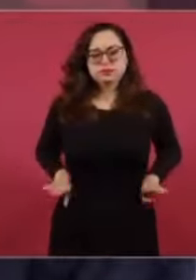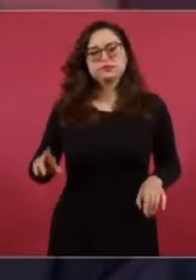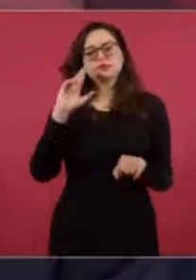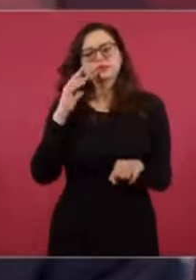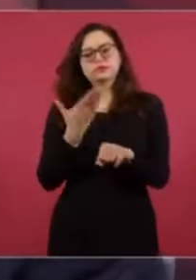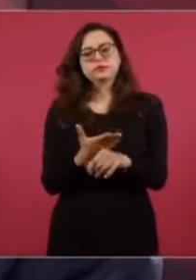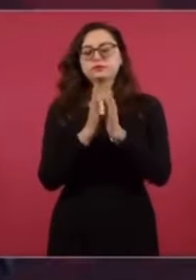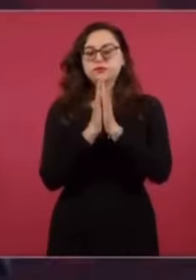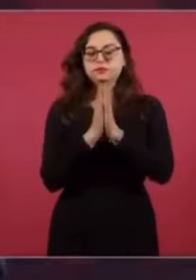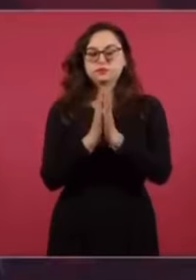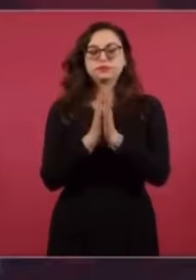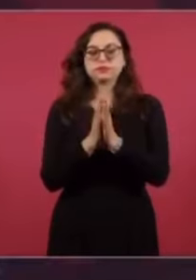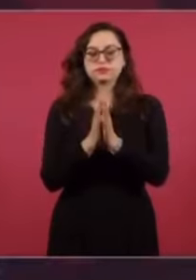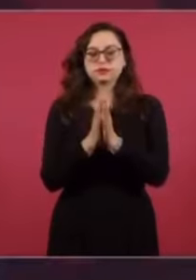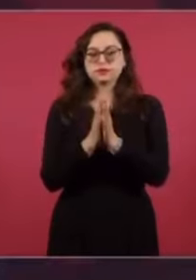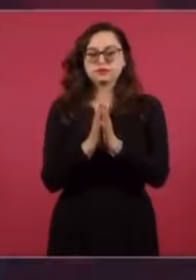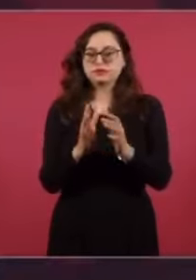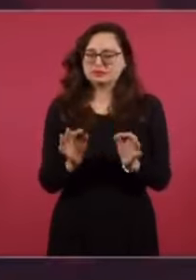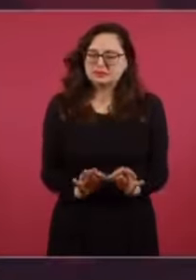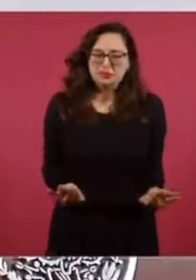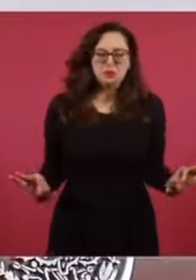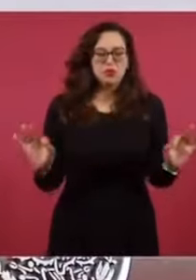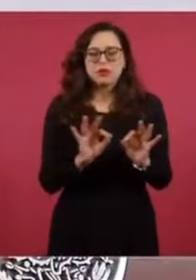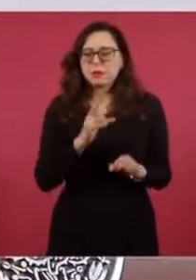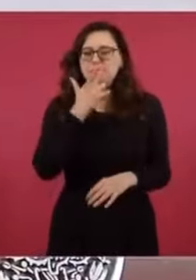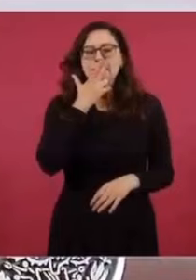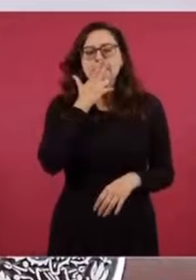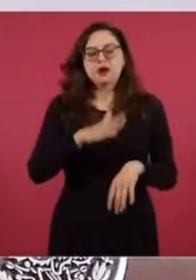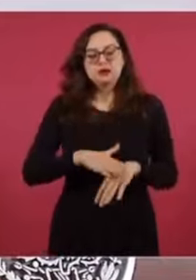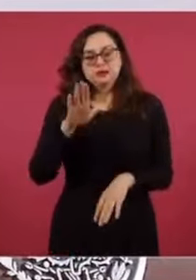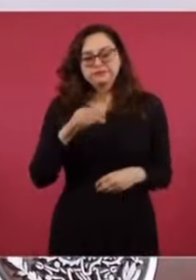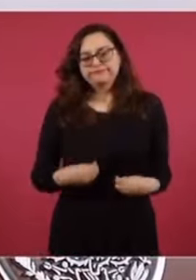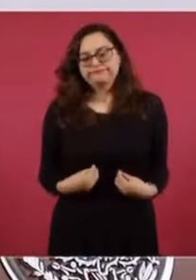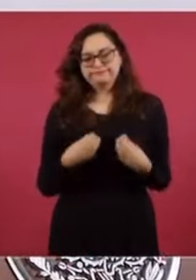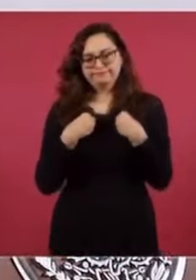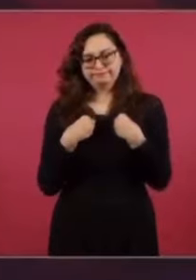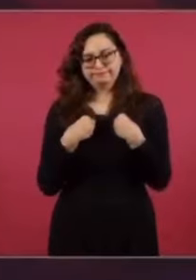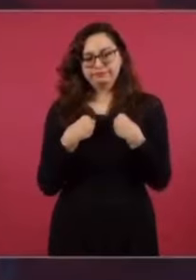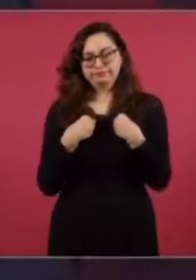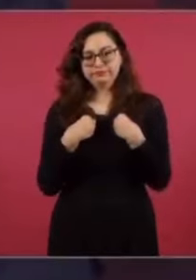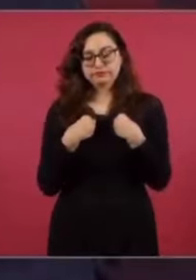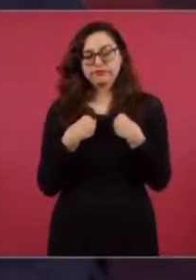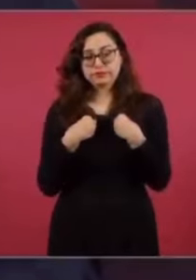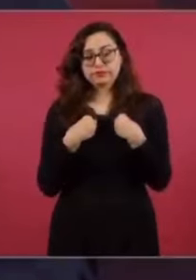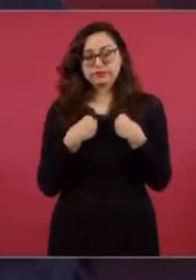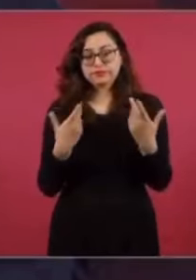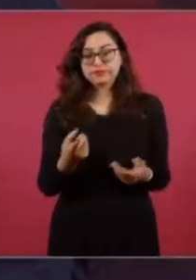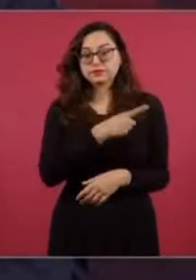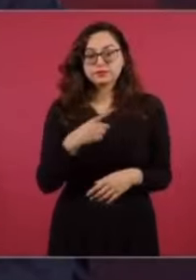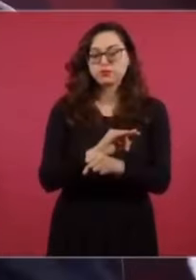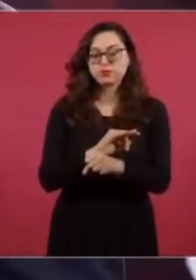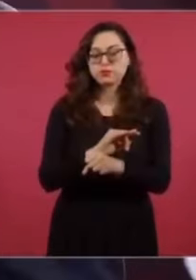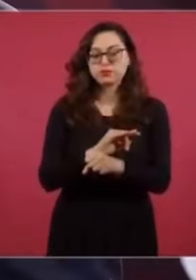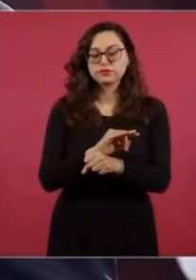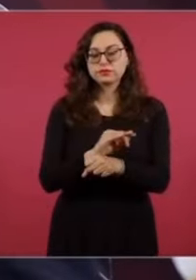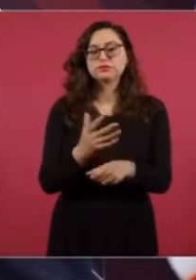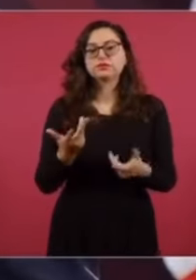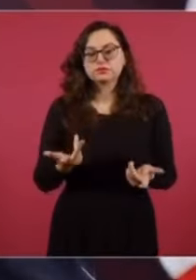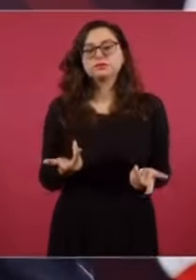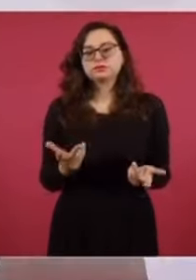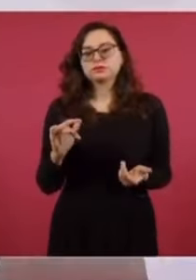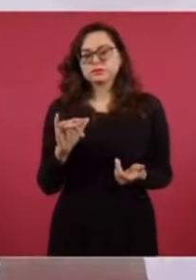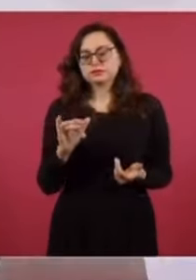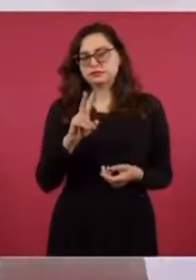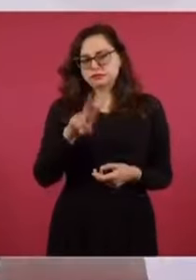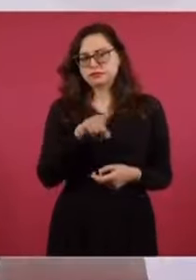lo más sagrado es la vida y tenemos que cuidarla protegerla y s se